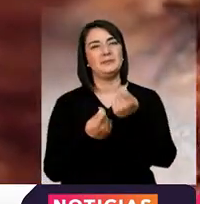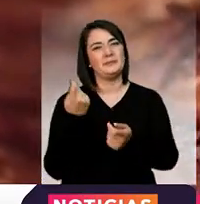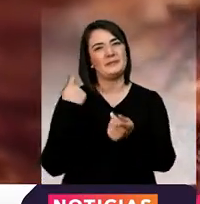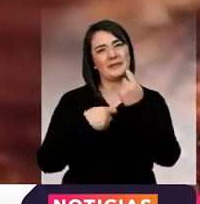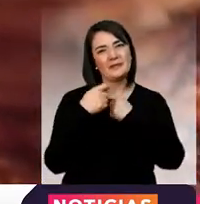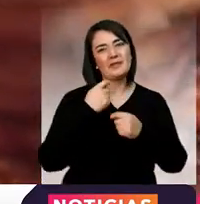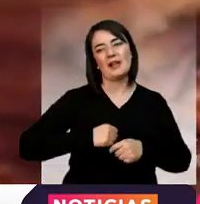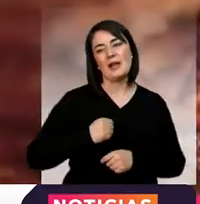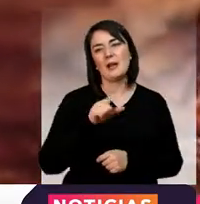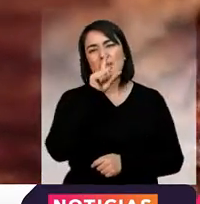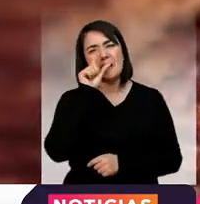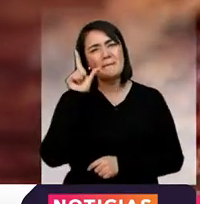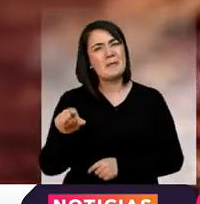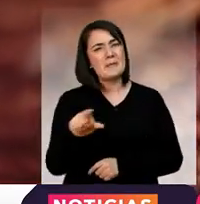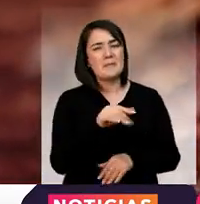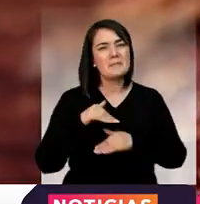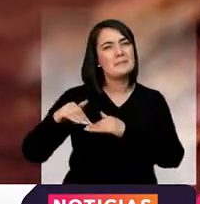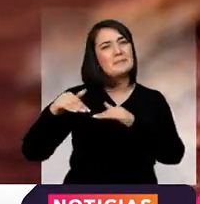un costo estándar.